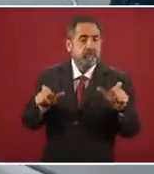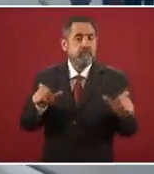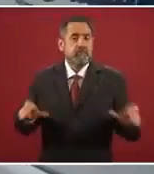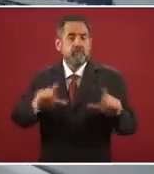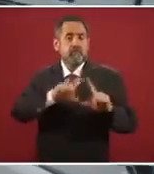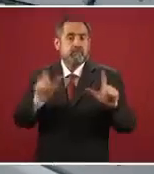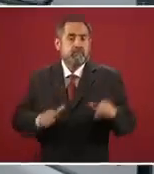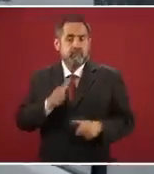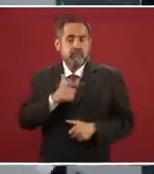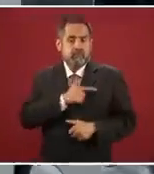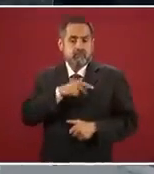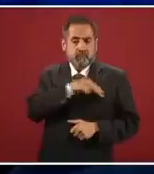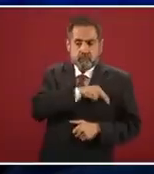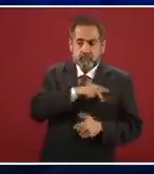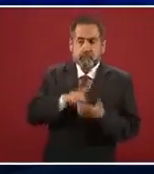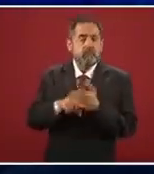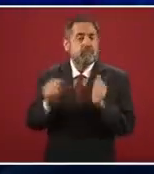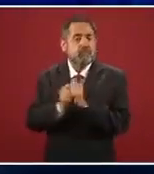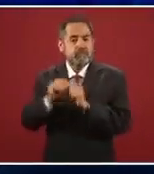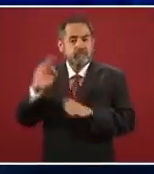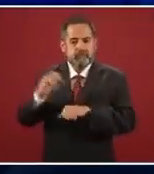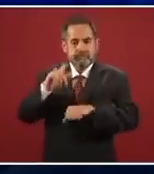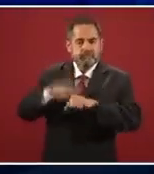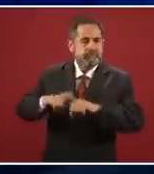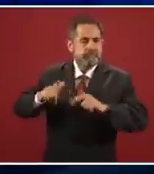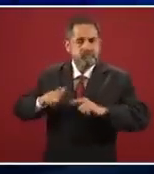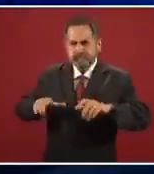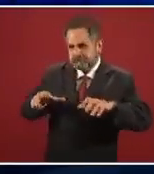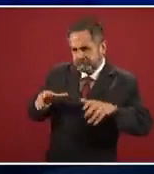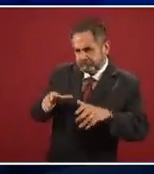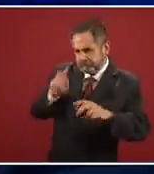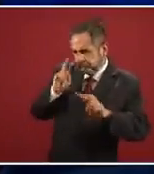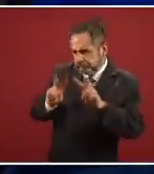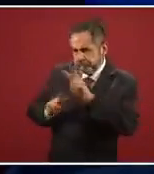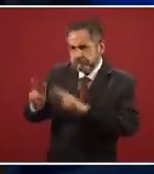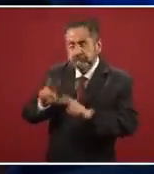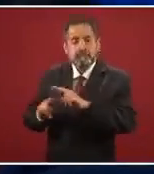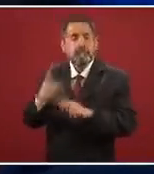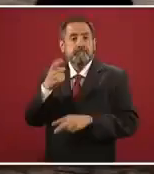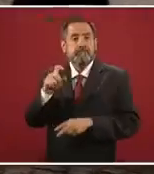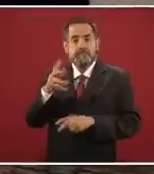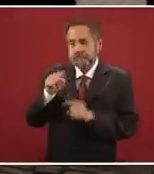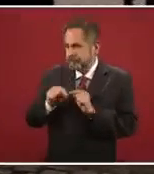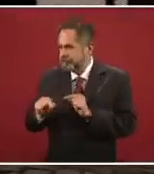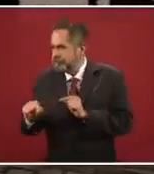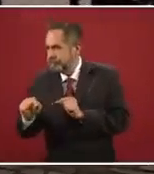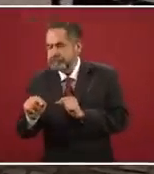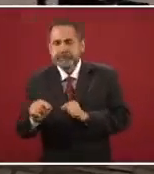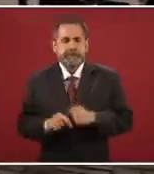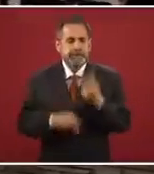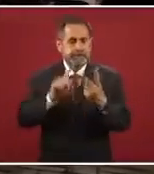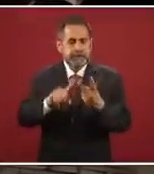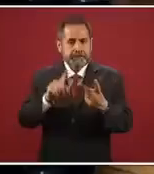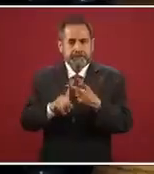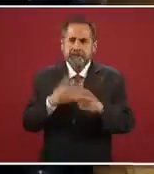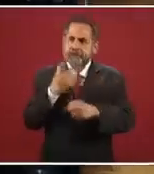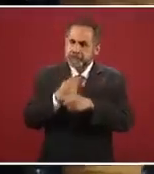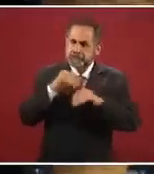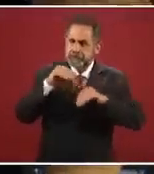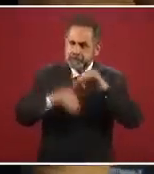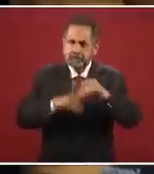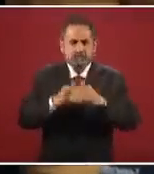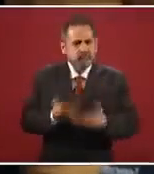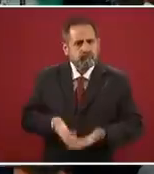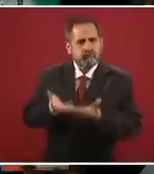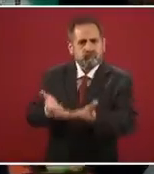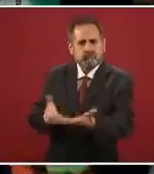Nacional y agentes federales de migración en los 194 puntos de internación formales. 2. Infraestructura y servicios para